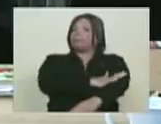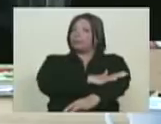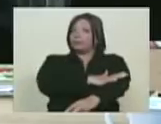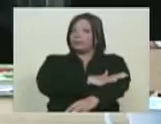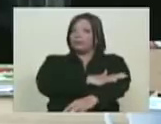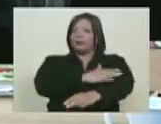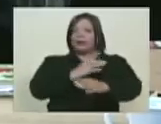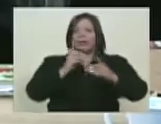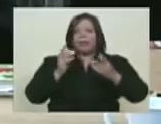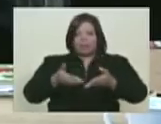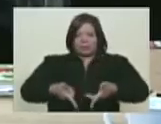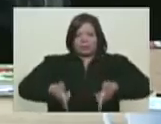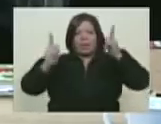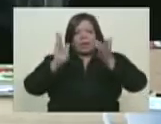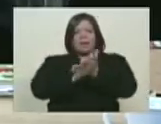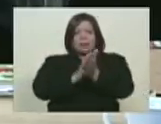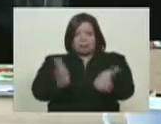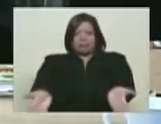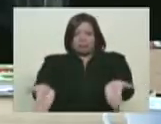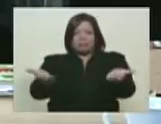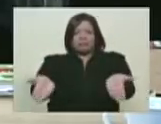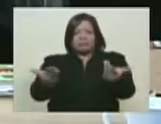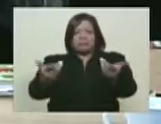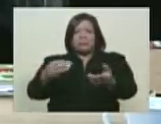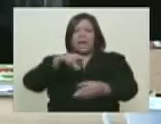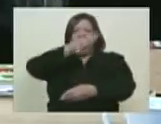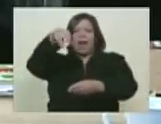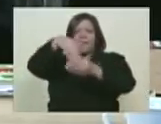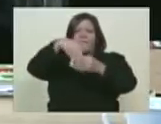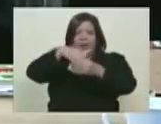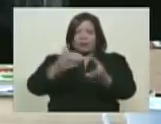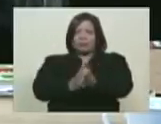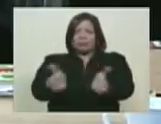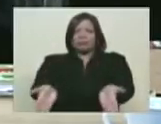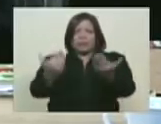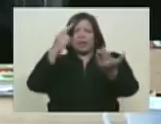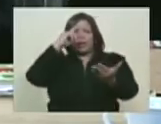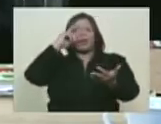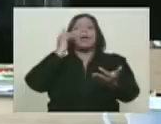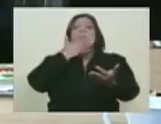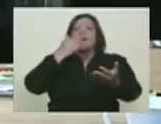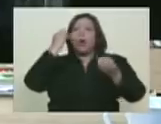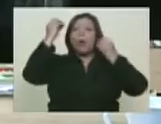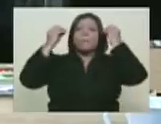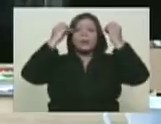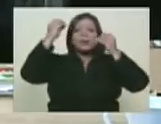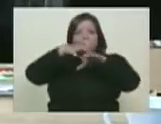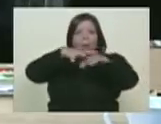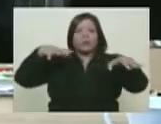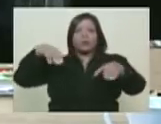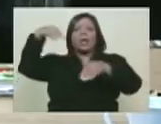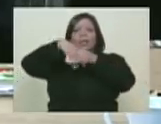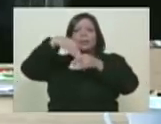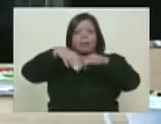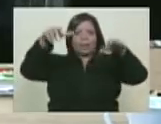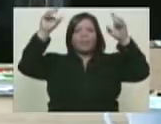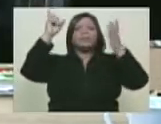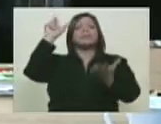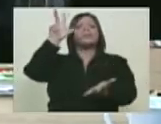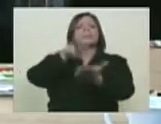de permitir y darle forma a un referéndum real que tomara la opinión de la enorme mayoría